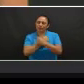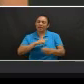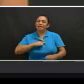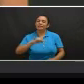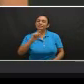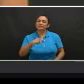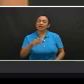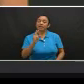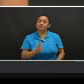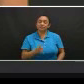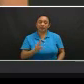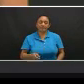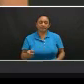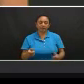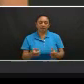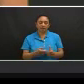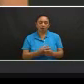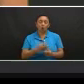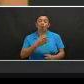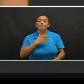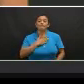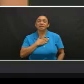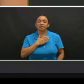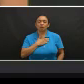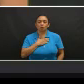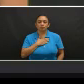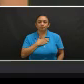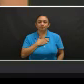siempre contigo.